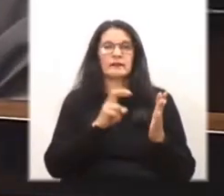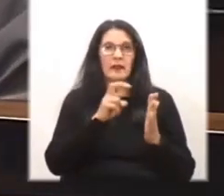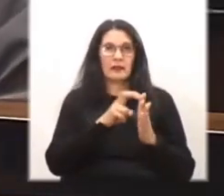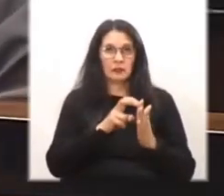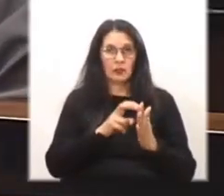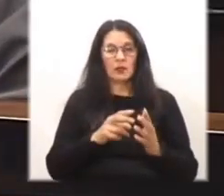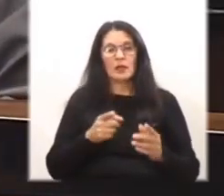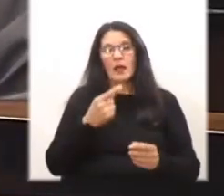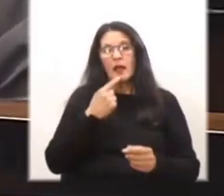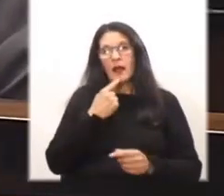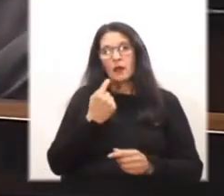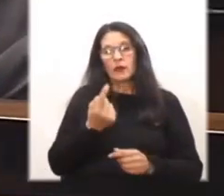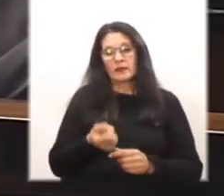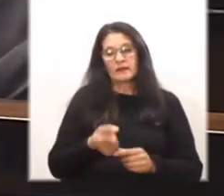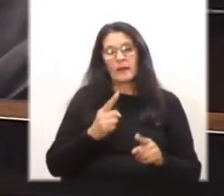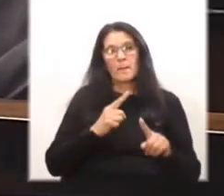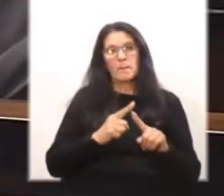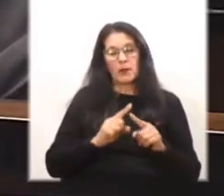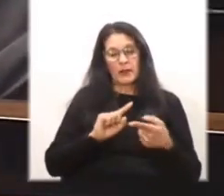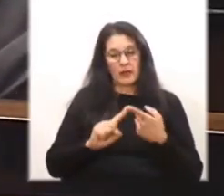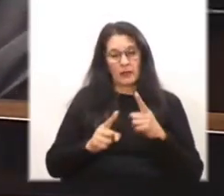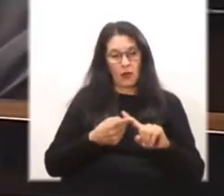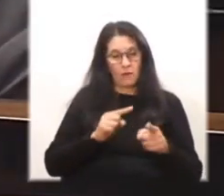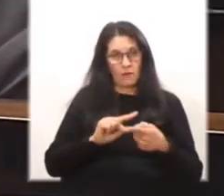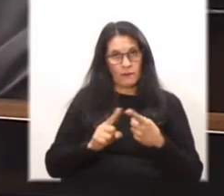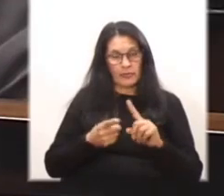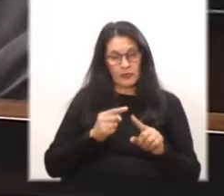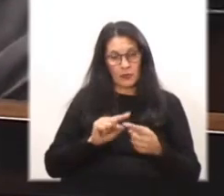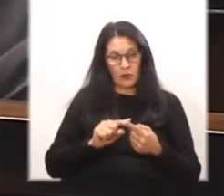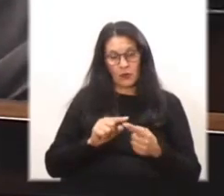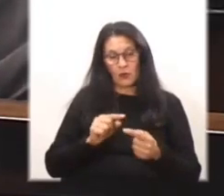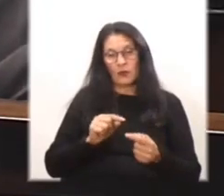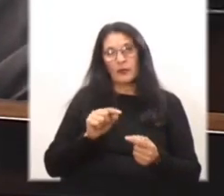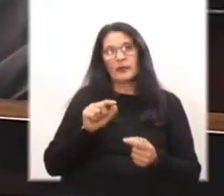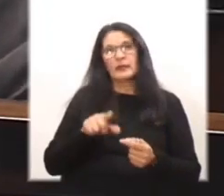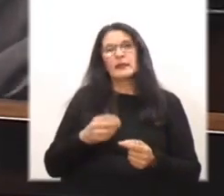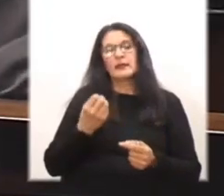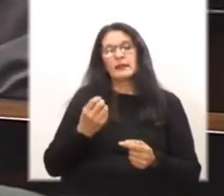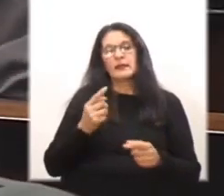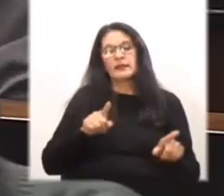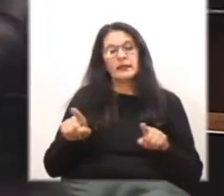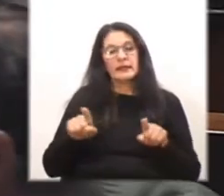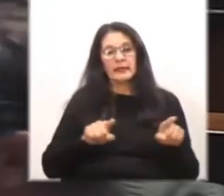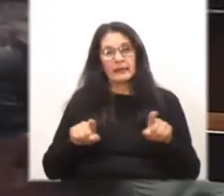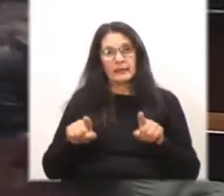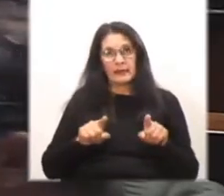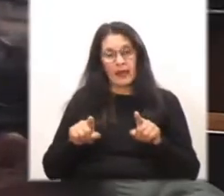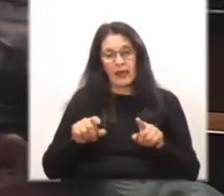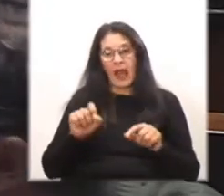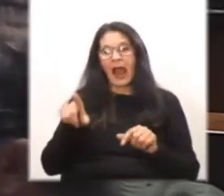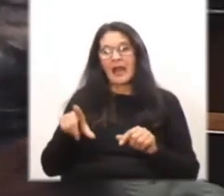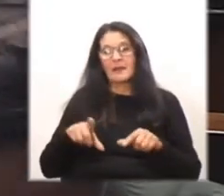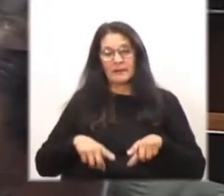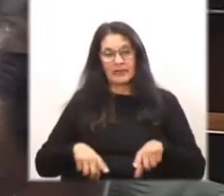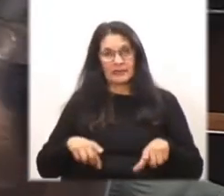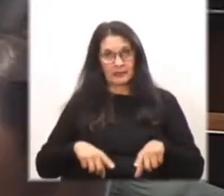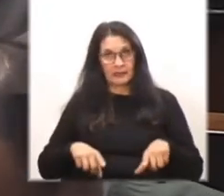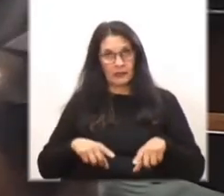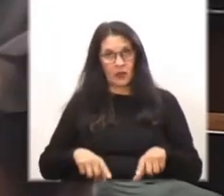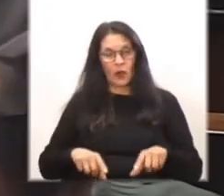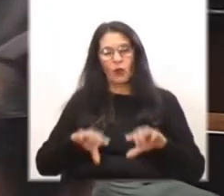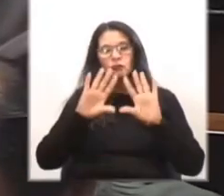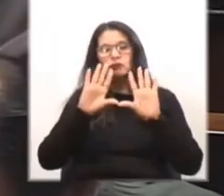acuerdo a lo dispuesto por el convenio mencionado en el visto, dirigirá al referido ministerio todas